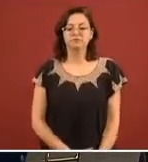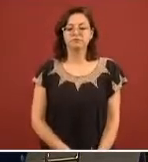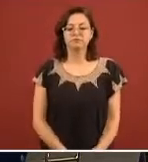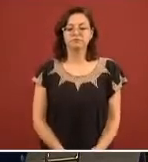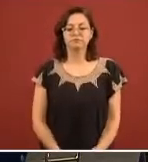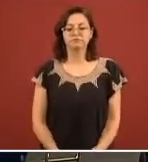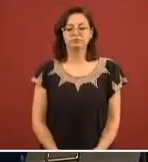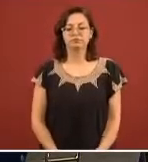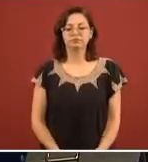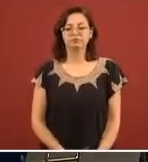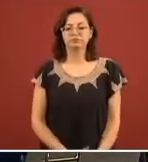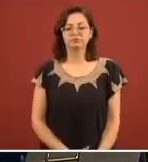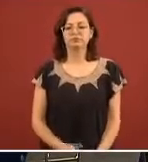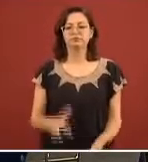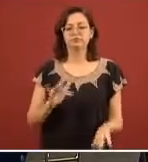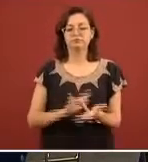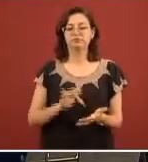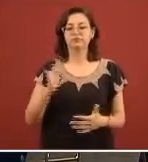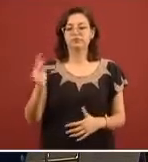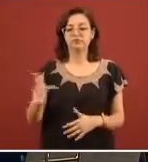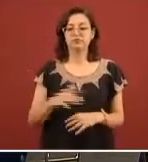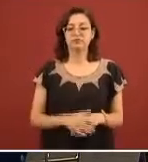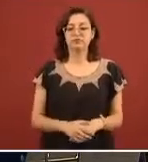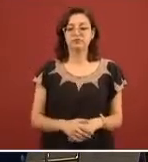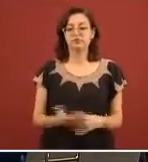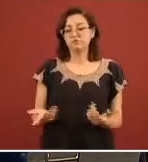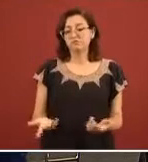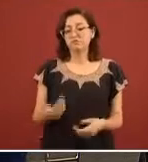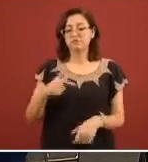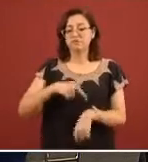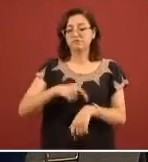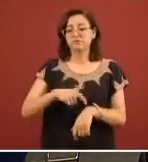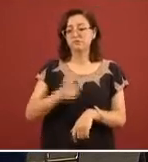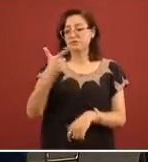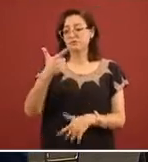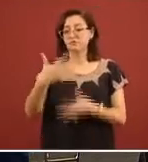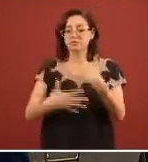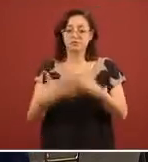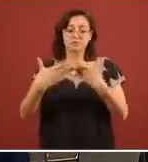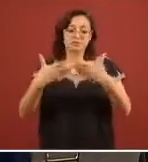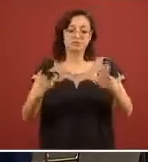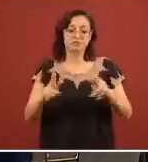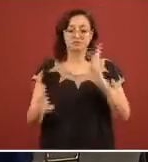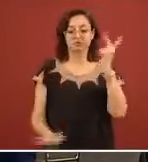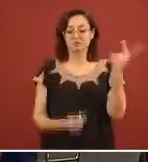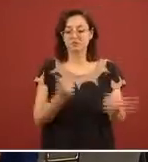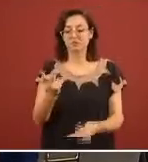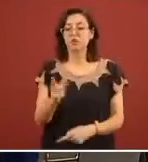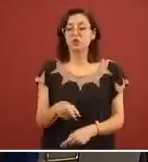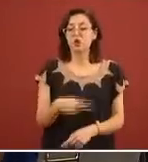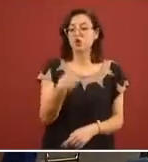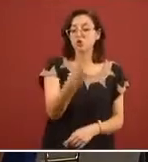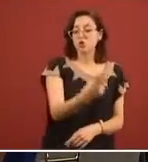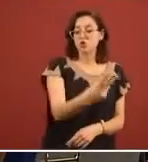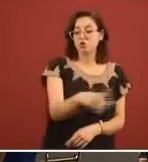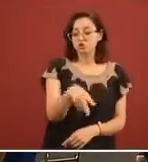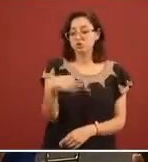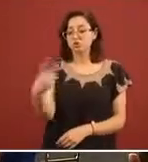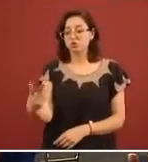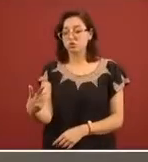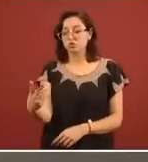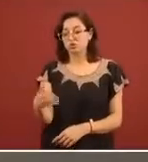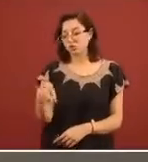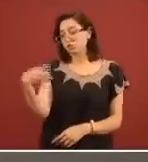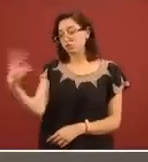Gracias, doctor José Luis Alomía. Pues son las 19:15, vamos hoy a abrir a preguntas, ustedes dos, y